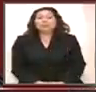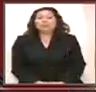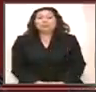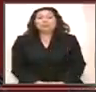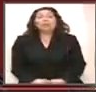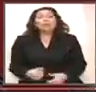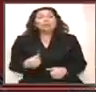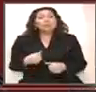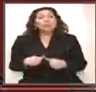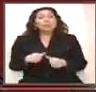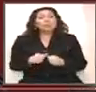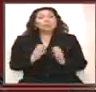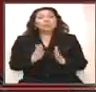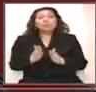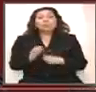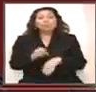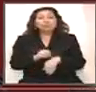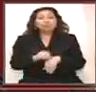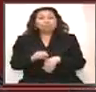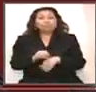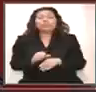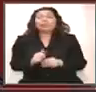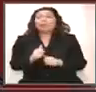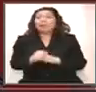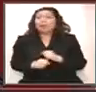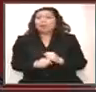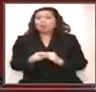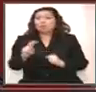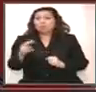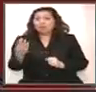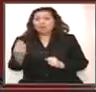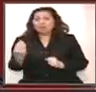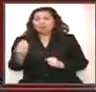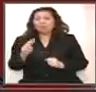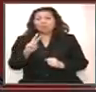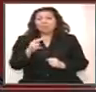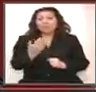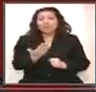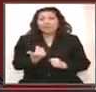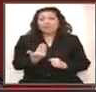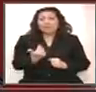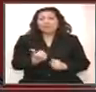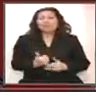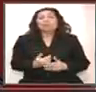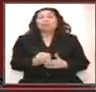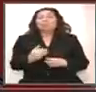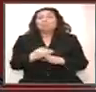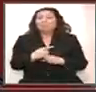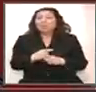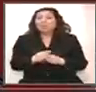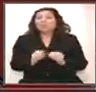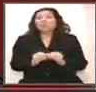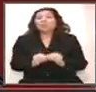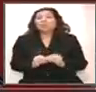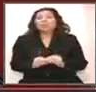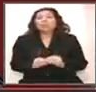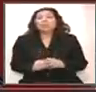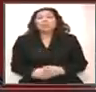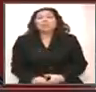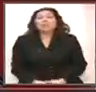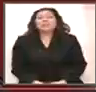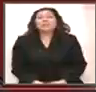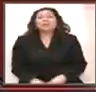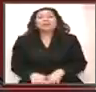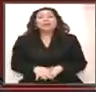el número de operadores capacitados entre el año 2014 y 2015. Hemos fortalecido pues